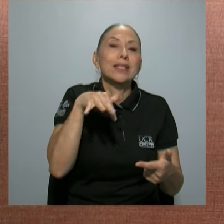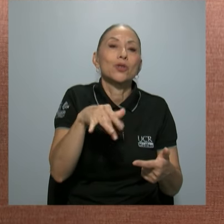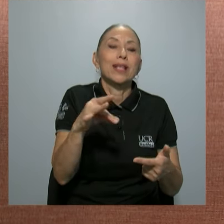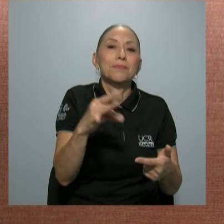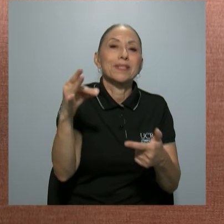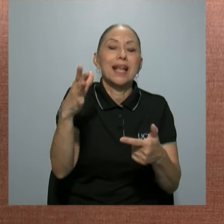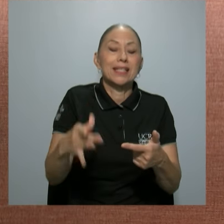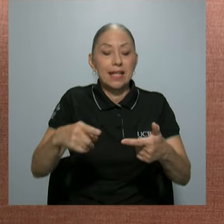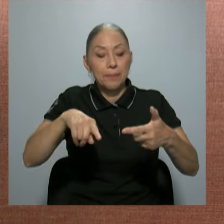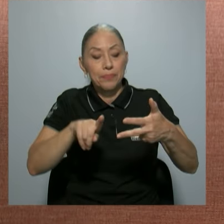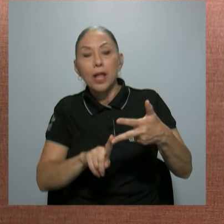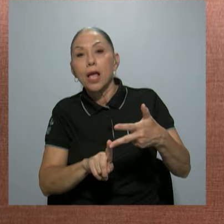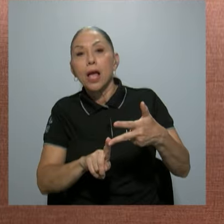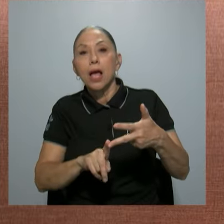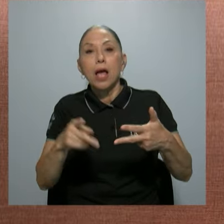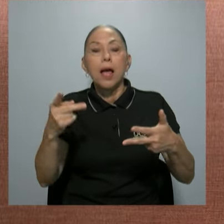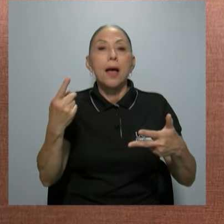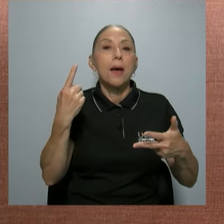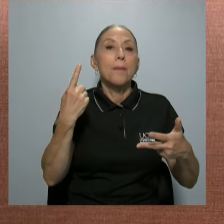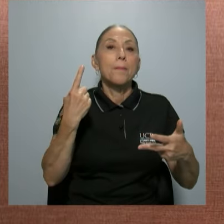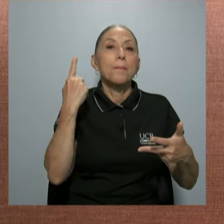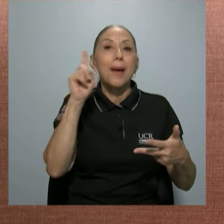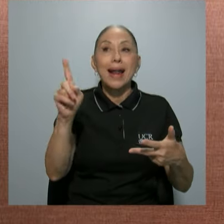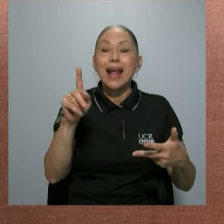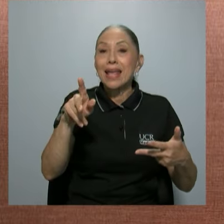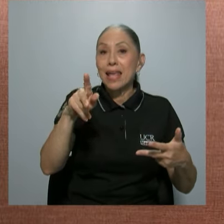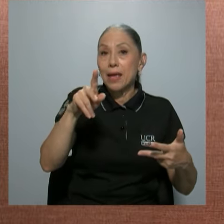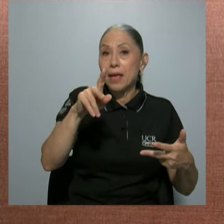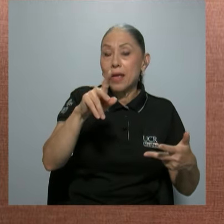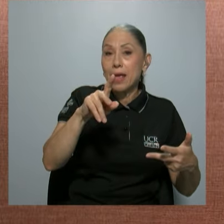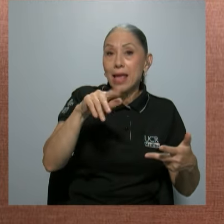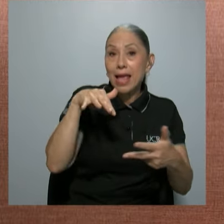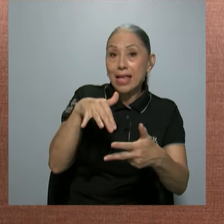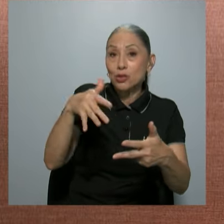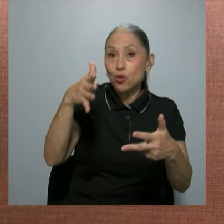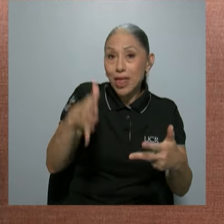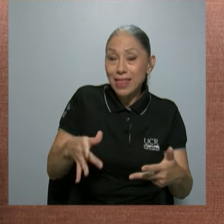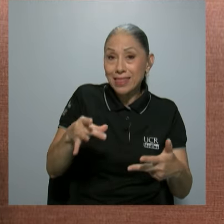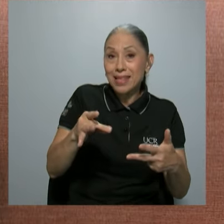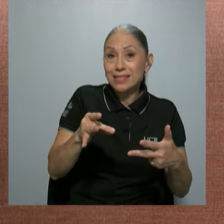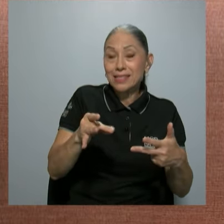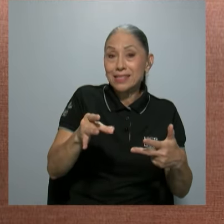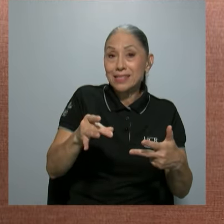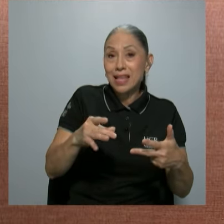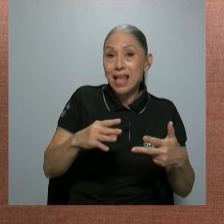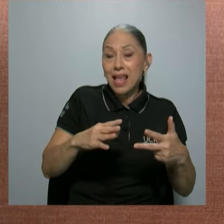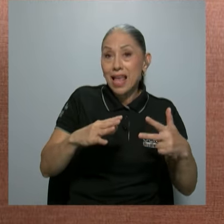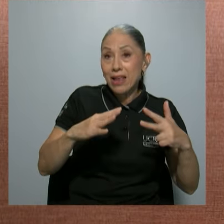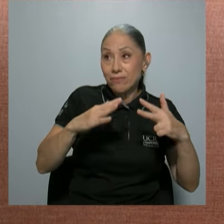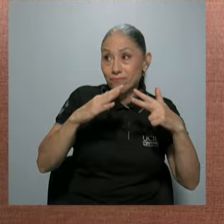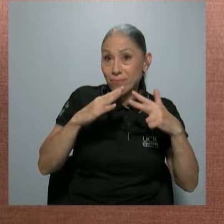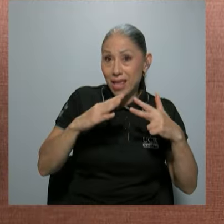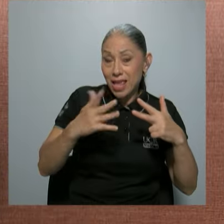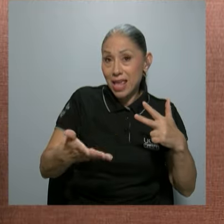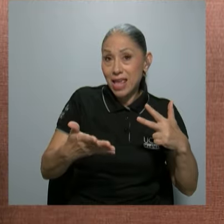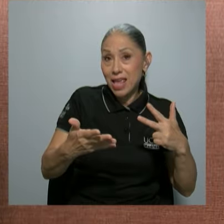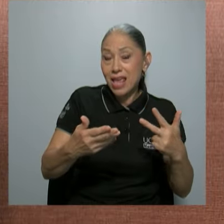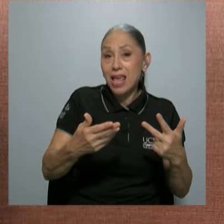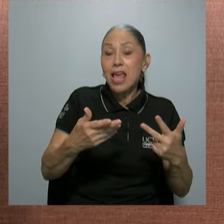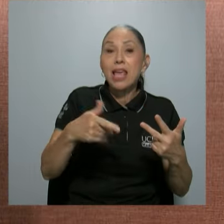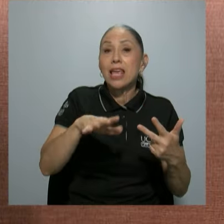es una política para repatriar estudiantes residentes especialistas en hospitales